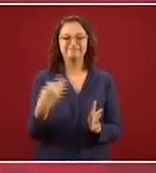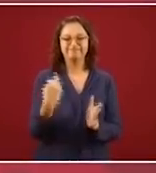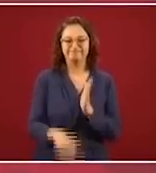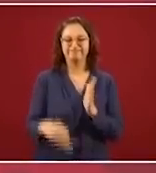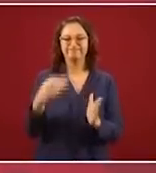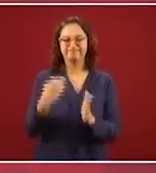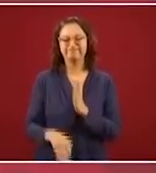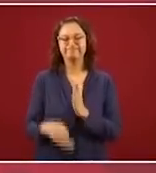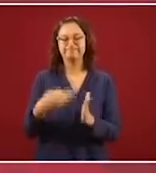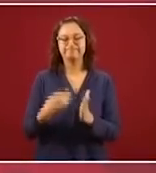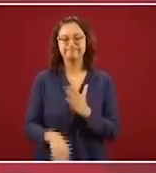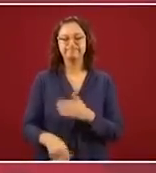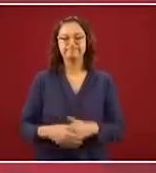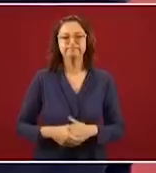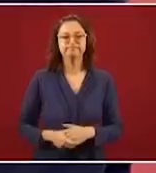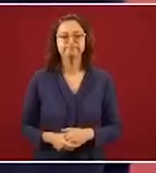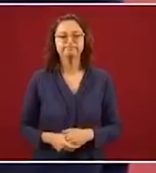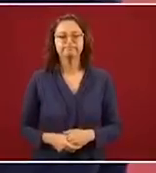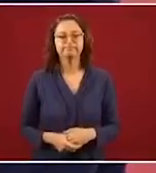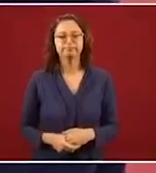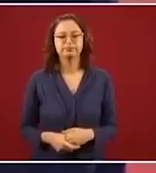ambulancias.